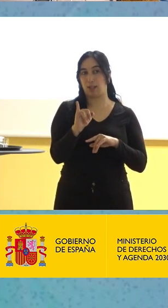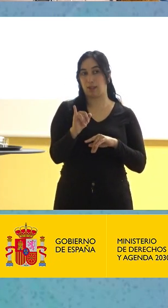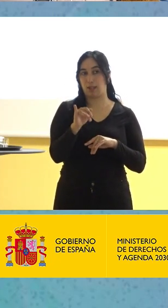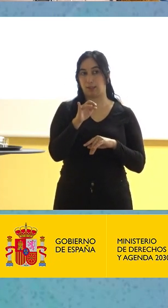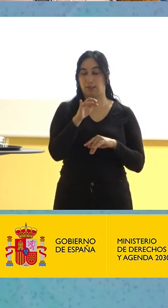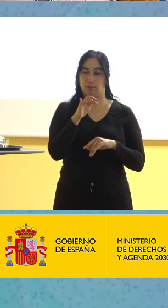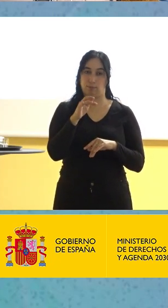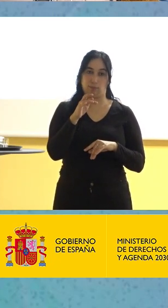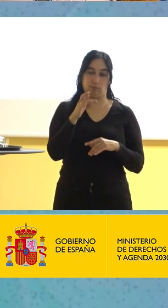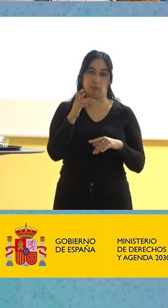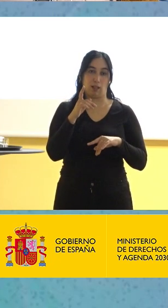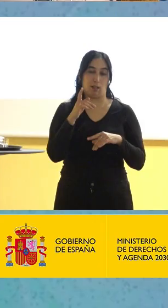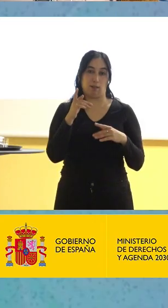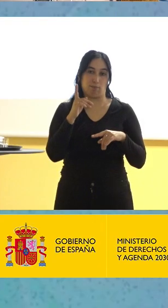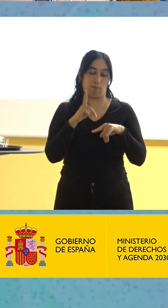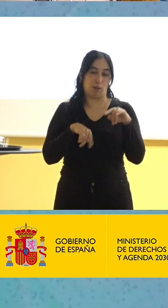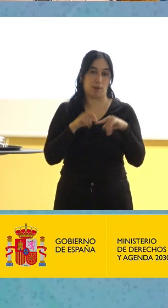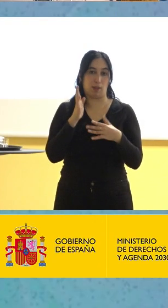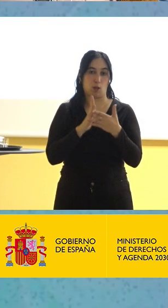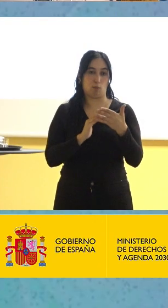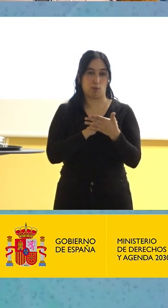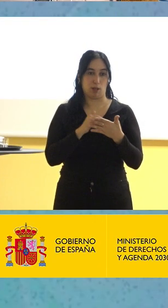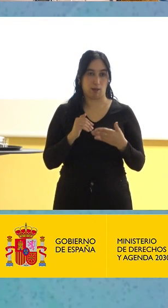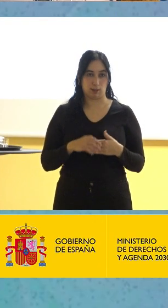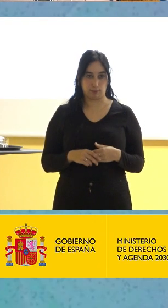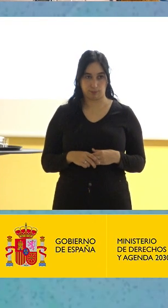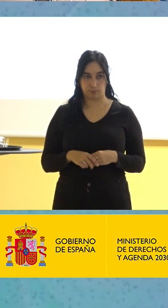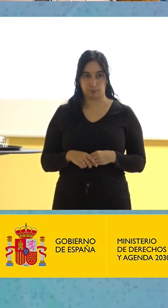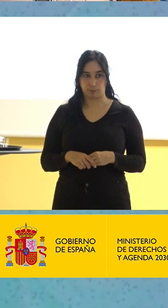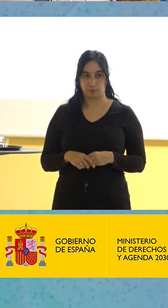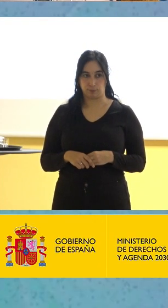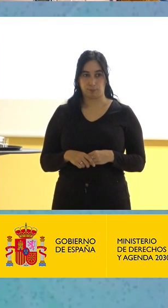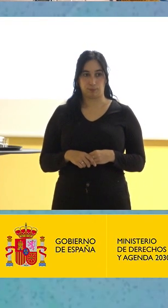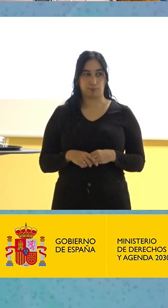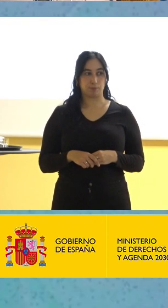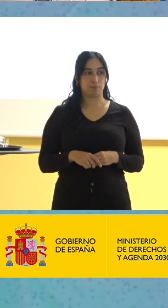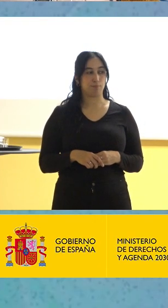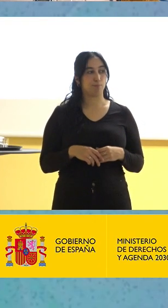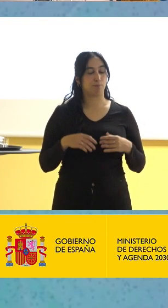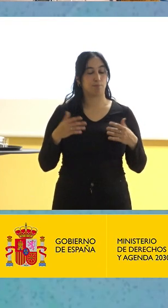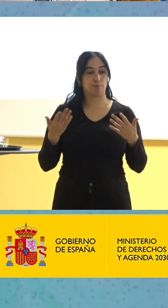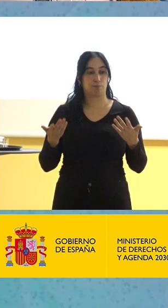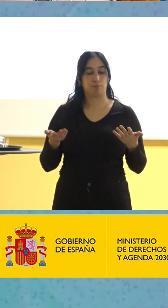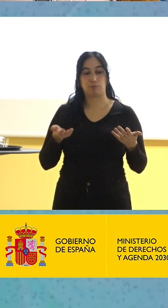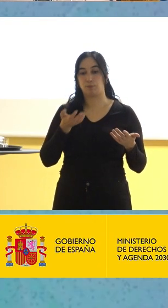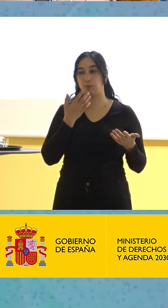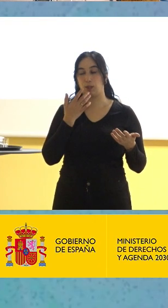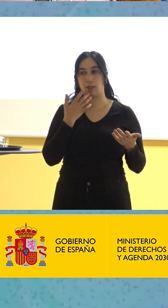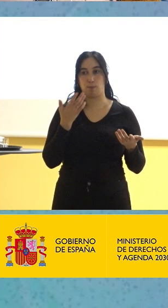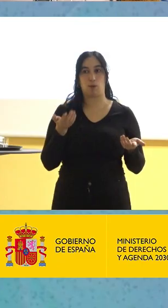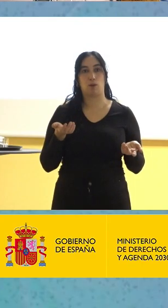entre las diferentes comunidades autónomas, ¿no? Entonces, bueno, por ejemplo,